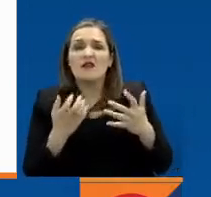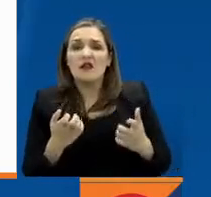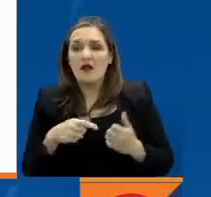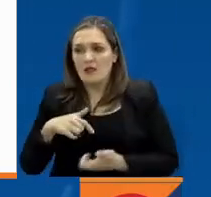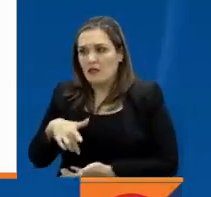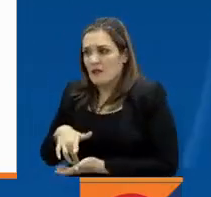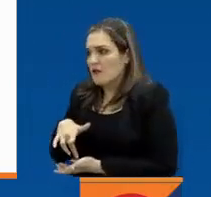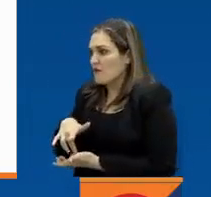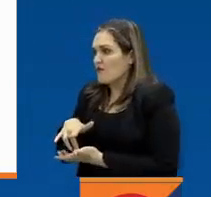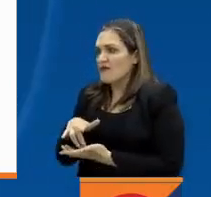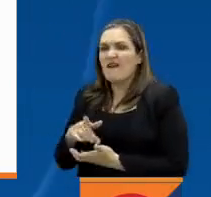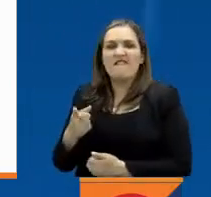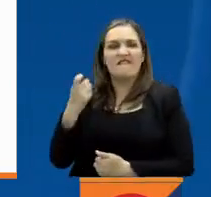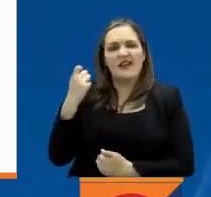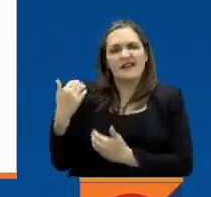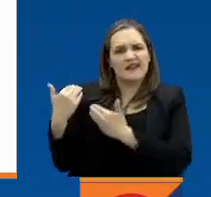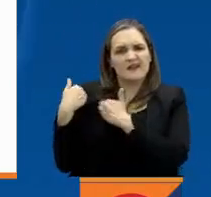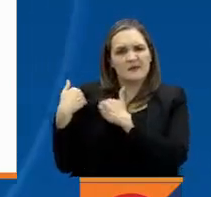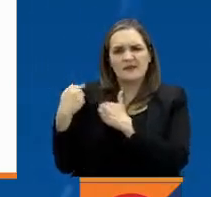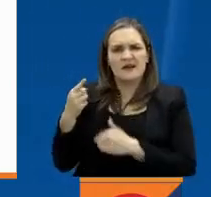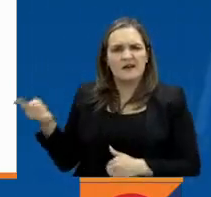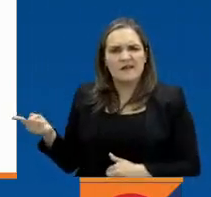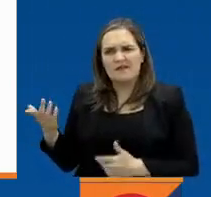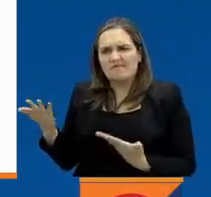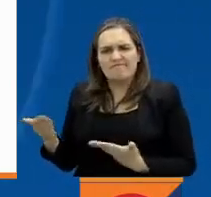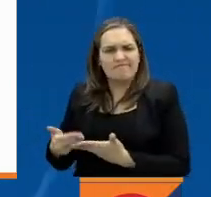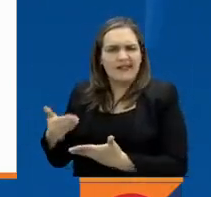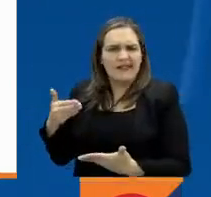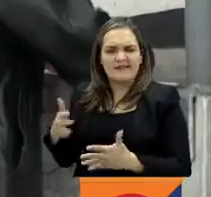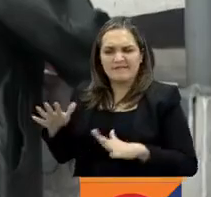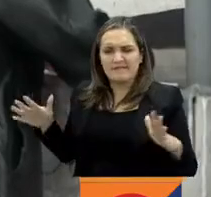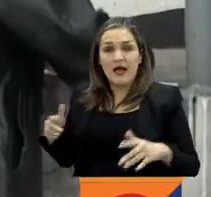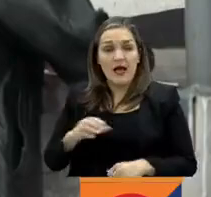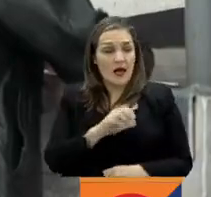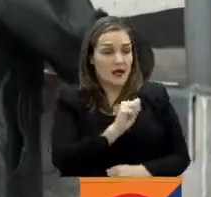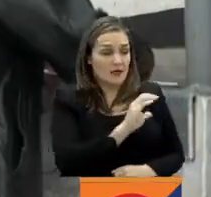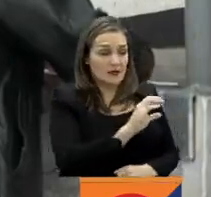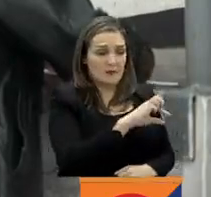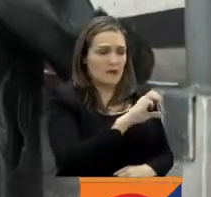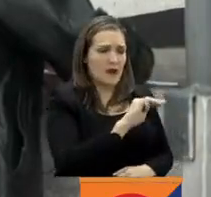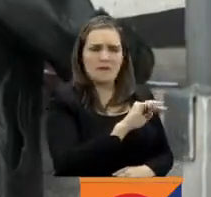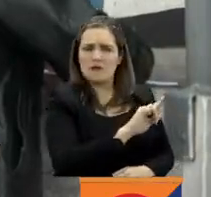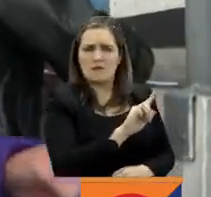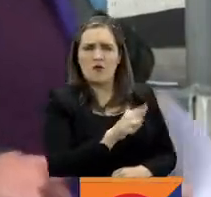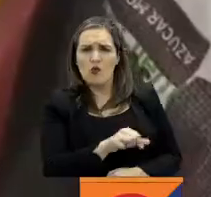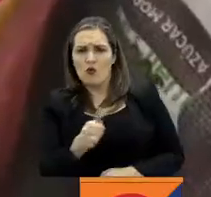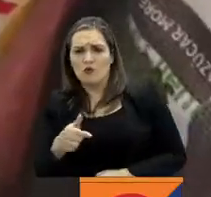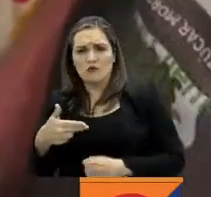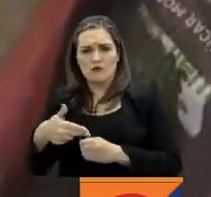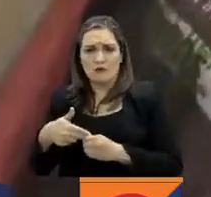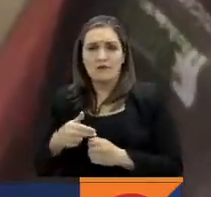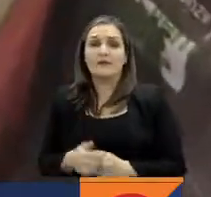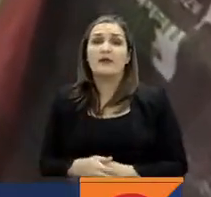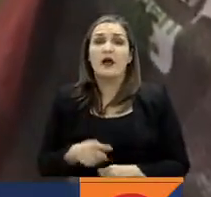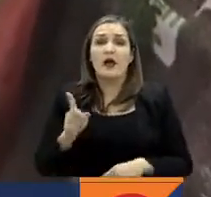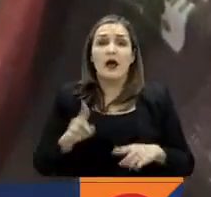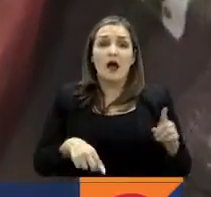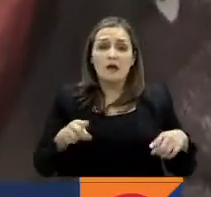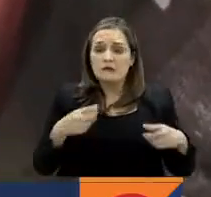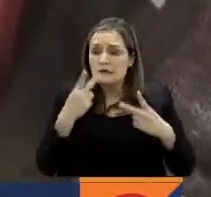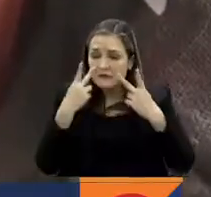déficit irresponsablemente acumulado. No tocaremos los derivados de la CPM. Aumento de hambre y pobreza son para el